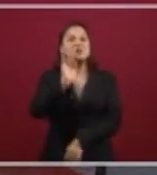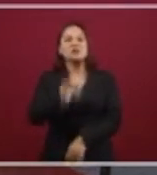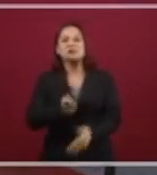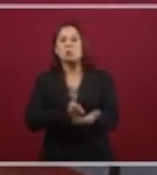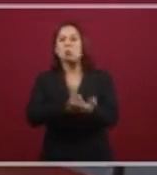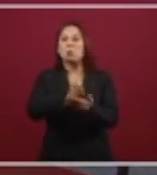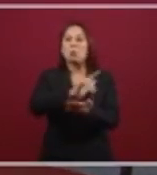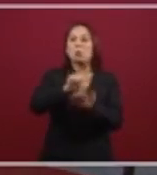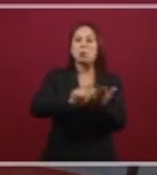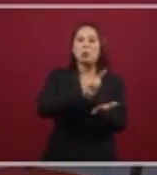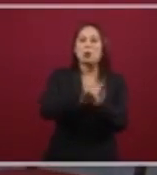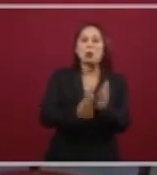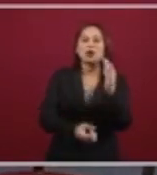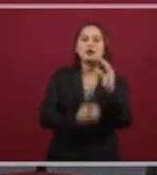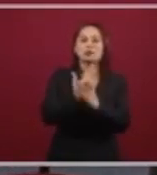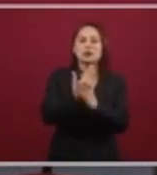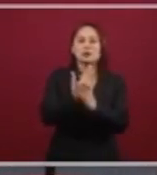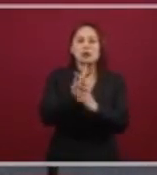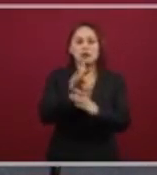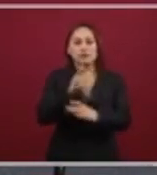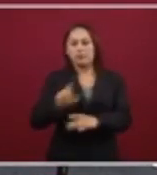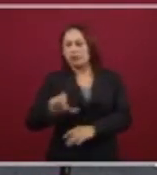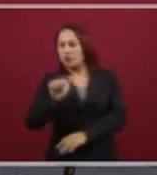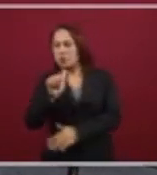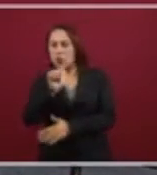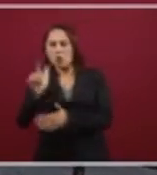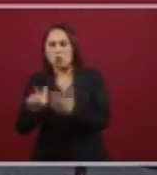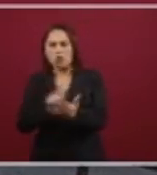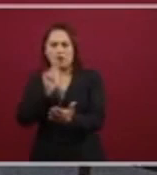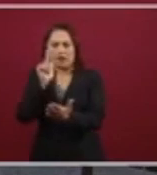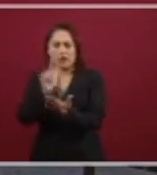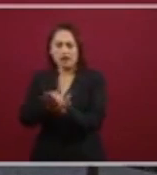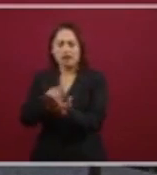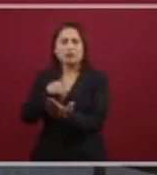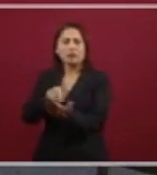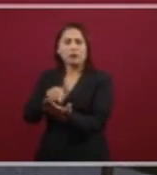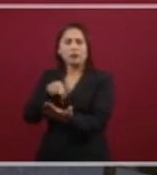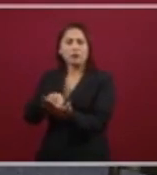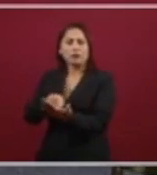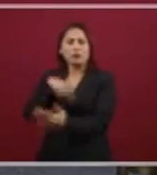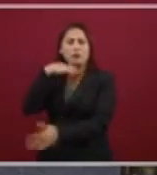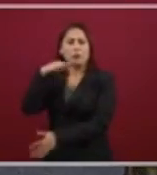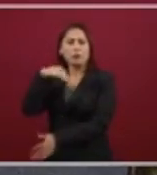O sea, un contrasentido, una vil simulación,